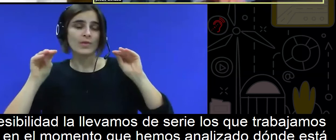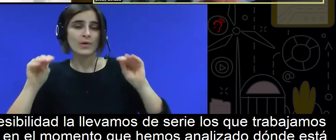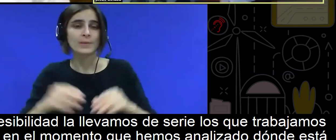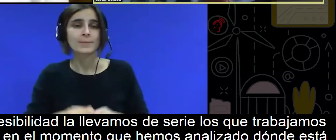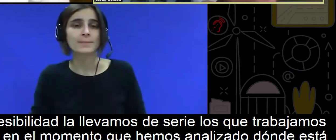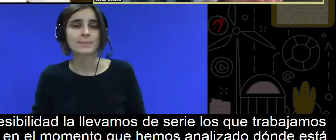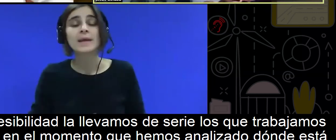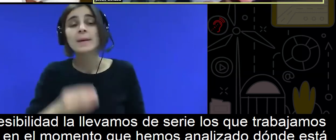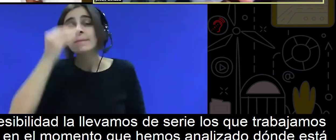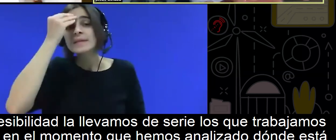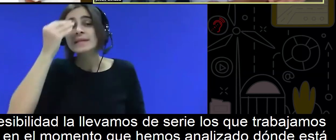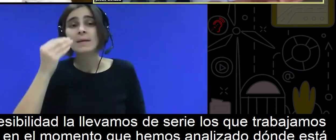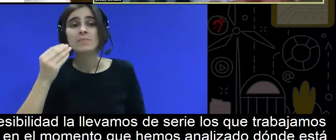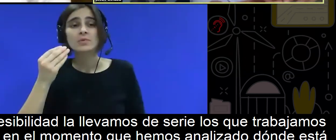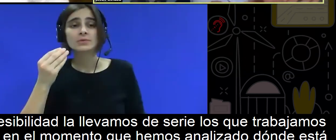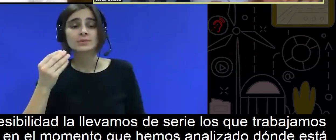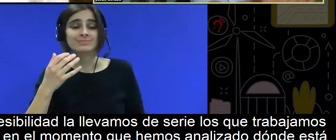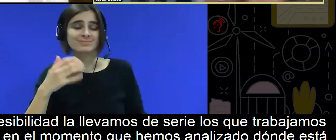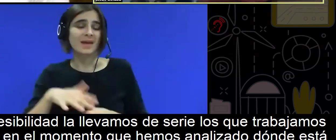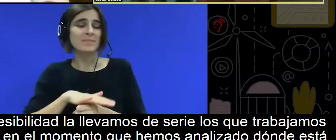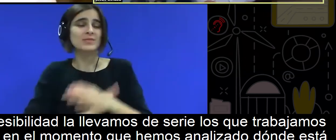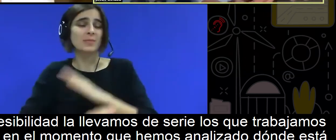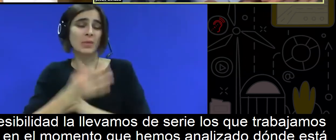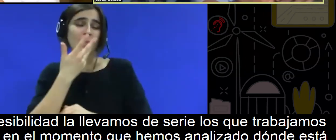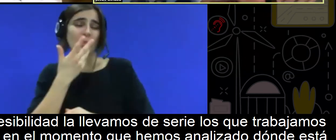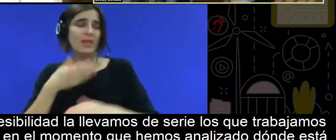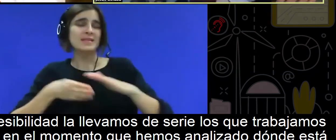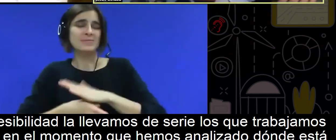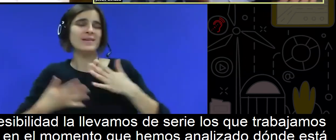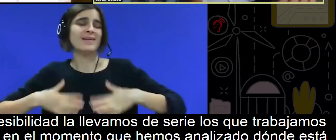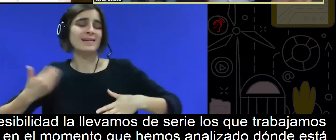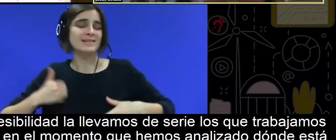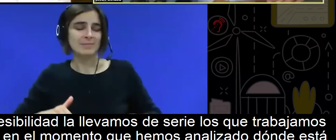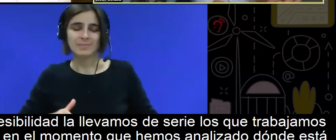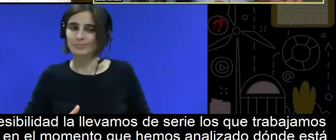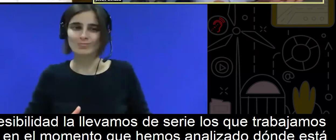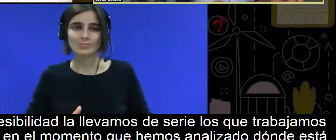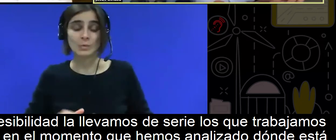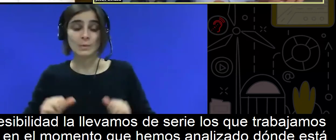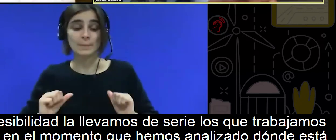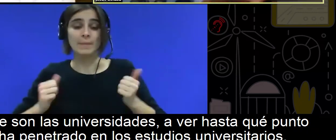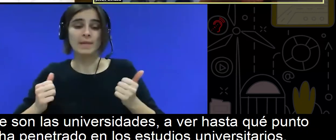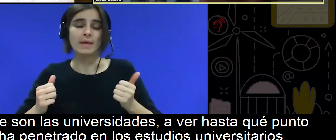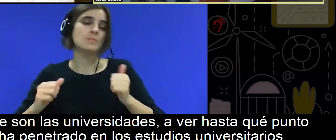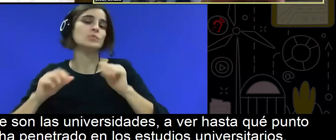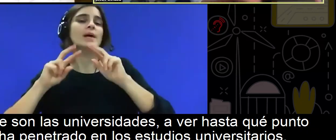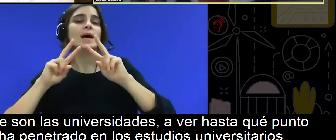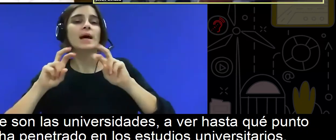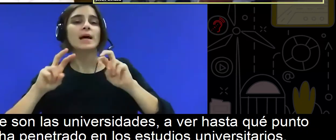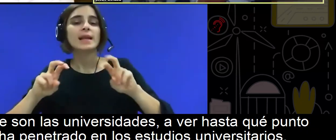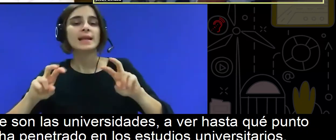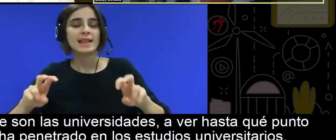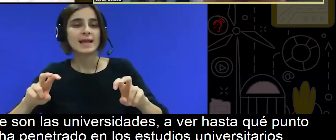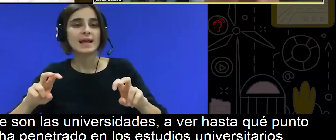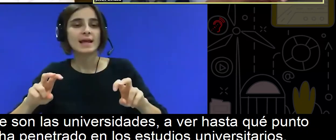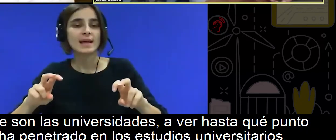la llevamos de serie los que estamos trabajando en discapacidad, pero como bien sabes, en el momento en que hemos analizado dónde está el conocimiento, dónde está